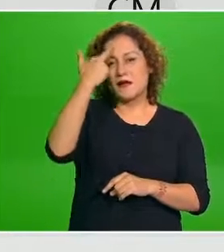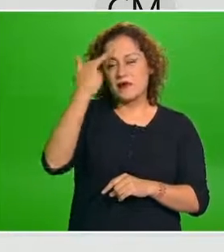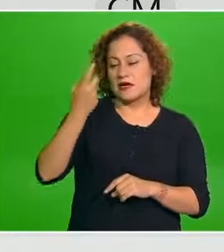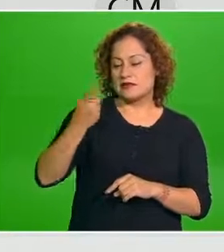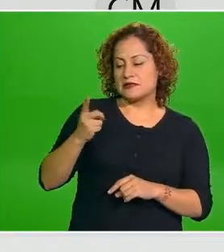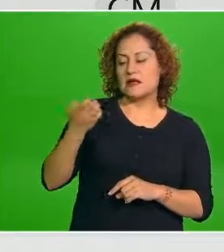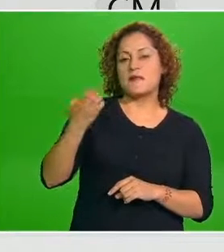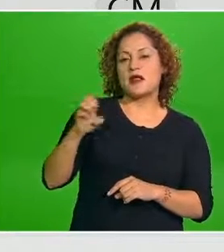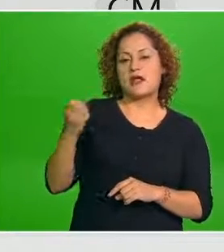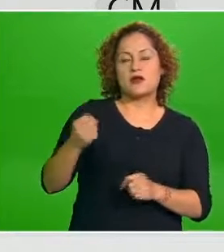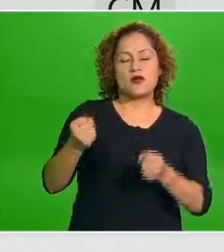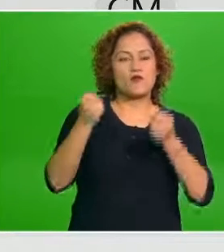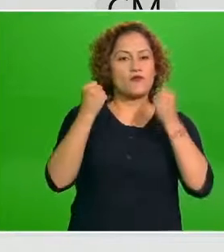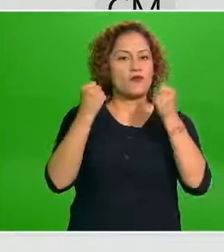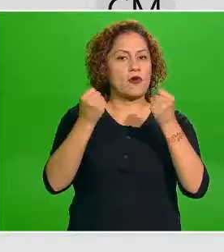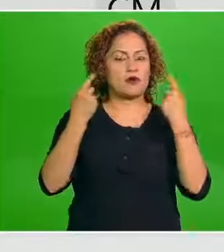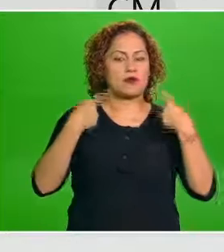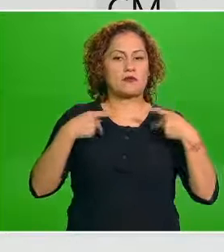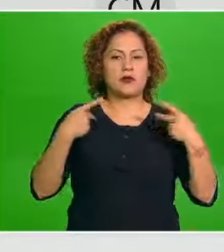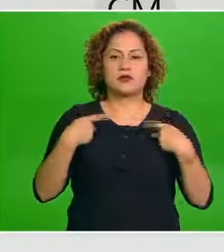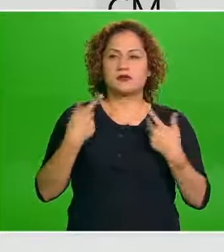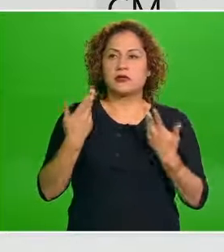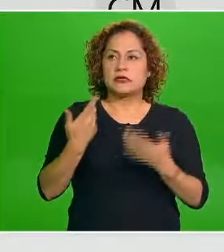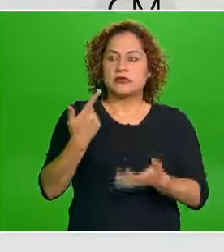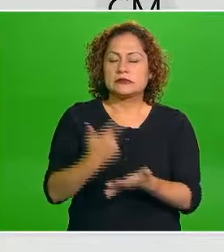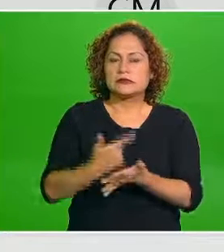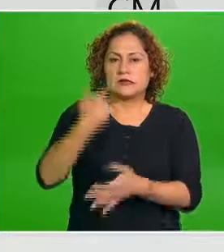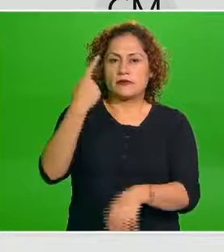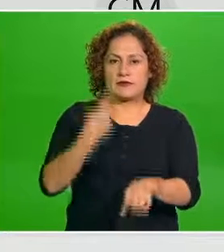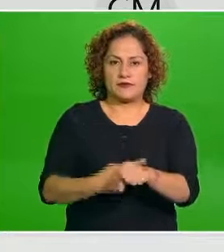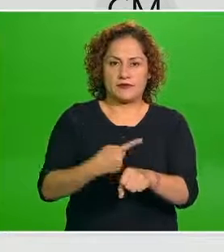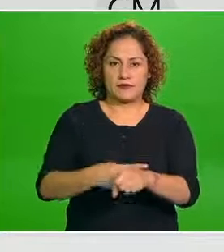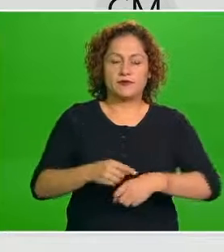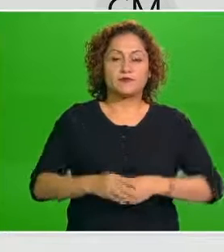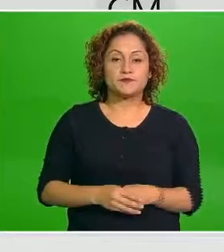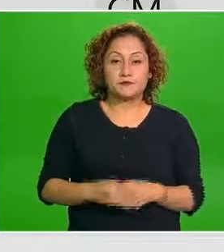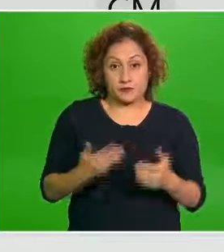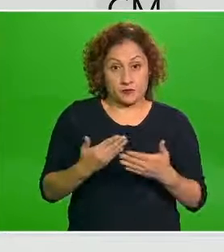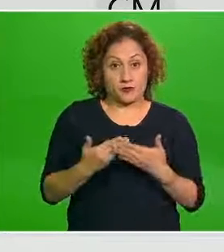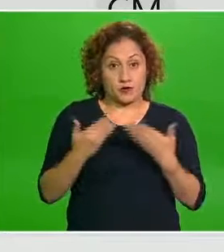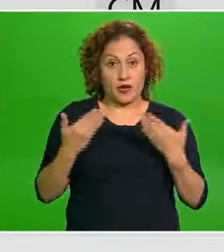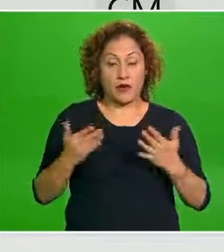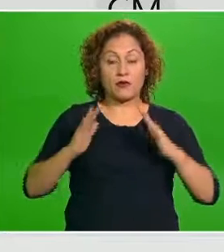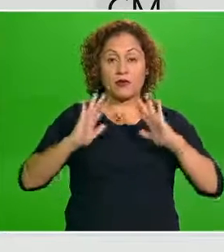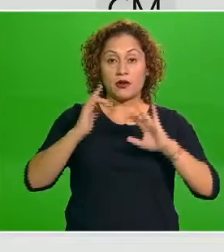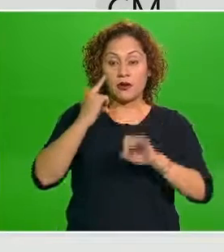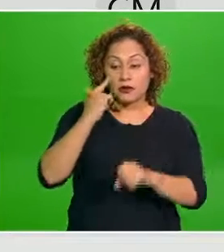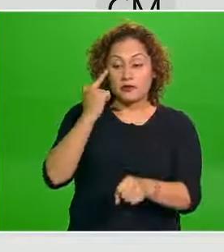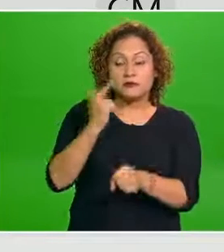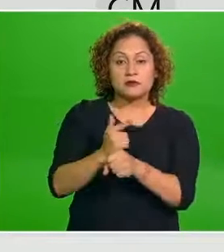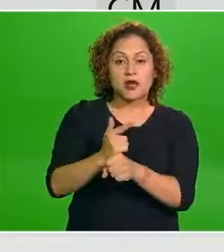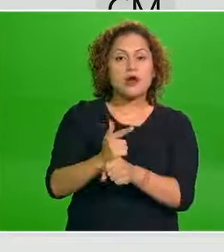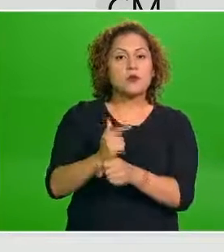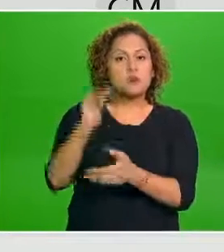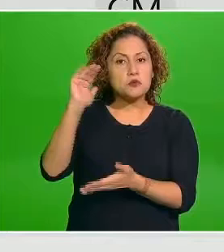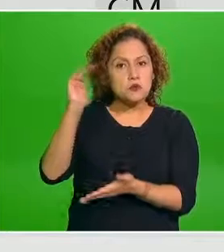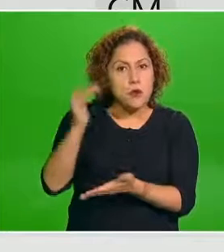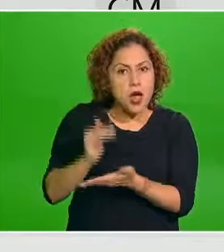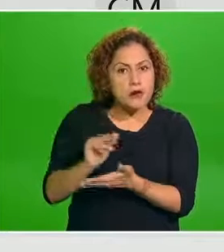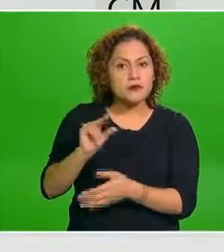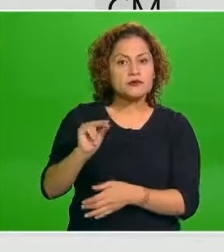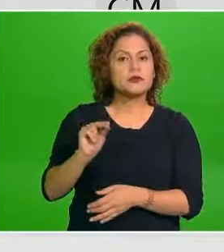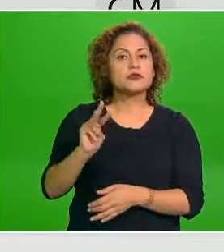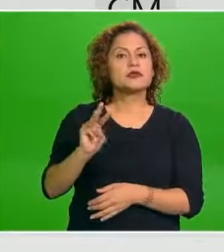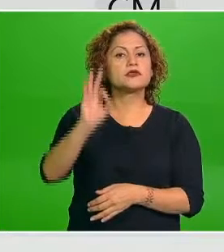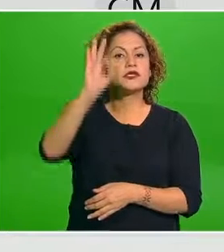diciembre de 2020, enero 2021. Actualmente observamos claramente una reducción del